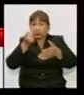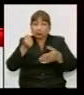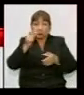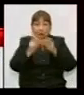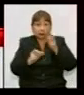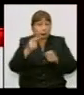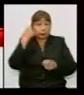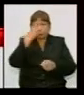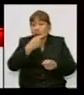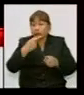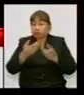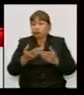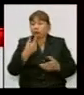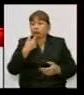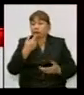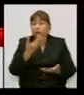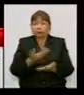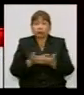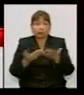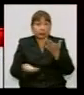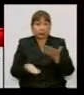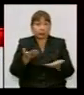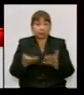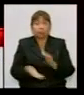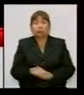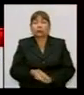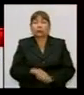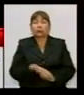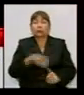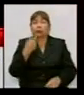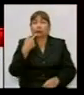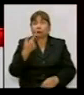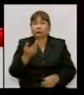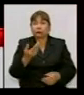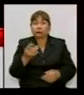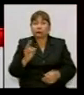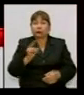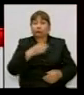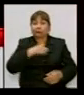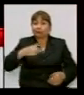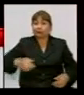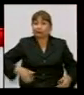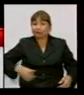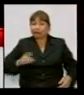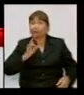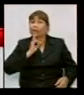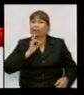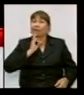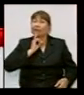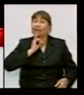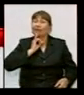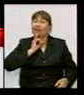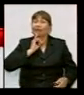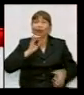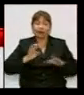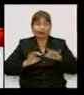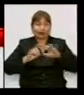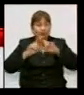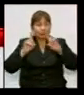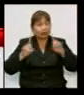imágenes la puso el comandante Arnaez, quizás el que lo dijo el presidente de Estados Unidos o el FBI, también el ciberterrorismo.